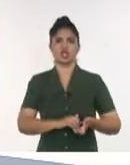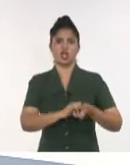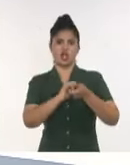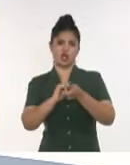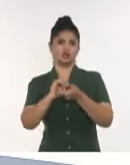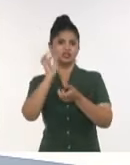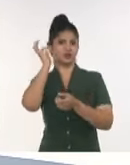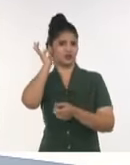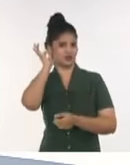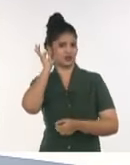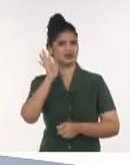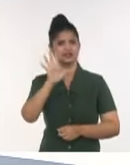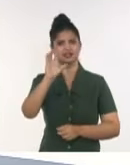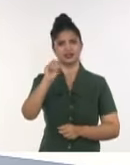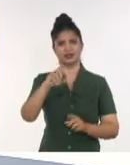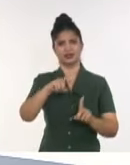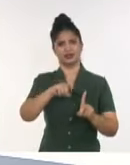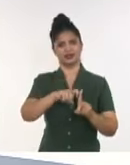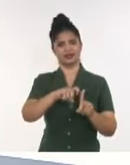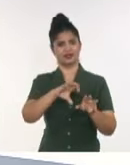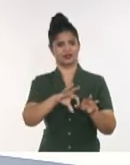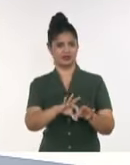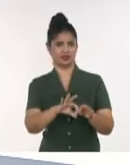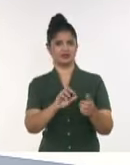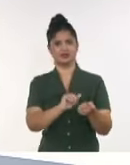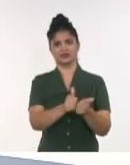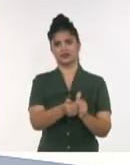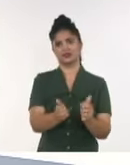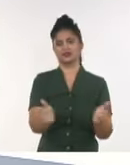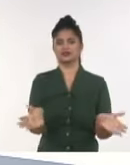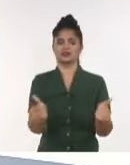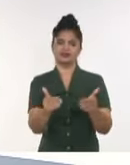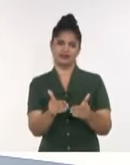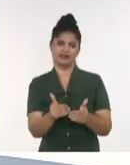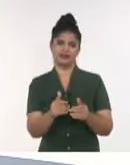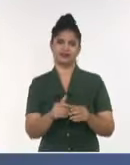de los 50 kilogramos. Finalizamos así los deportes. Muy buenas tardes.